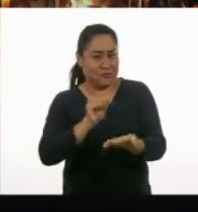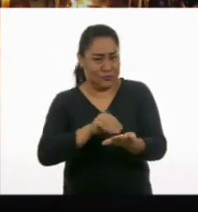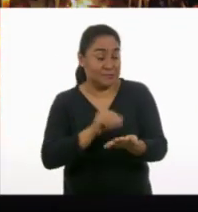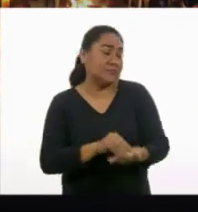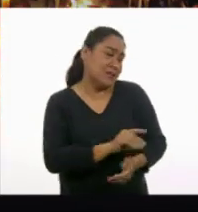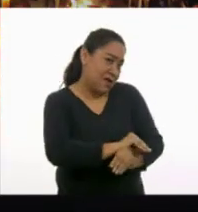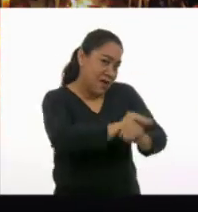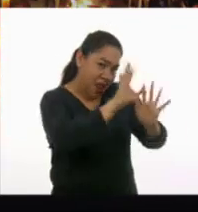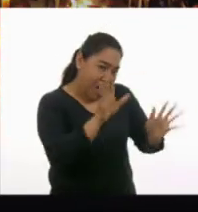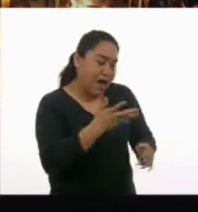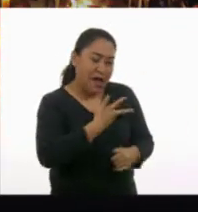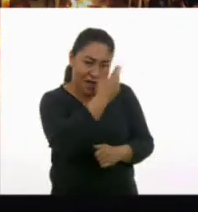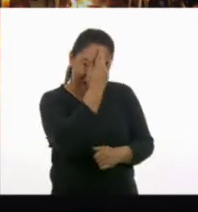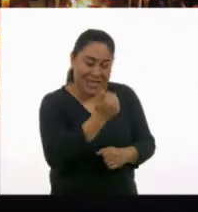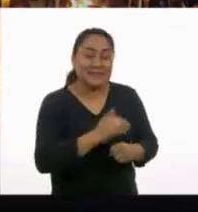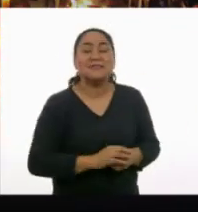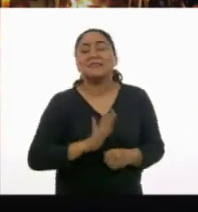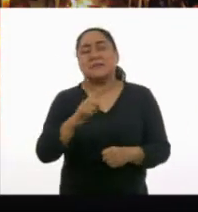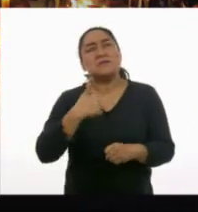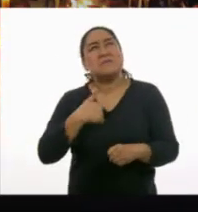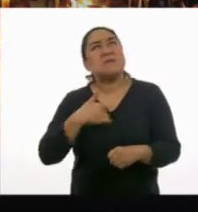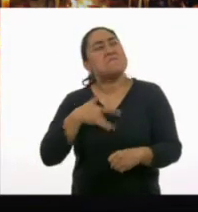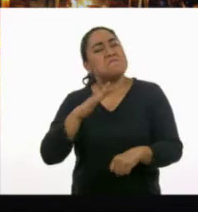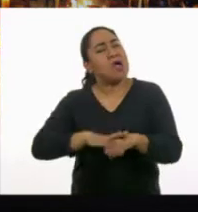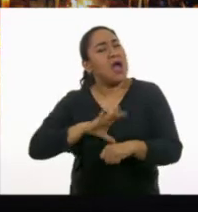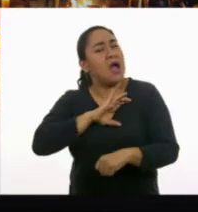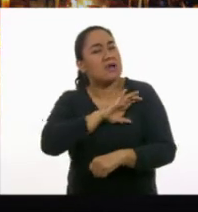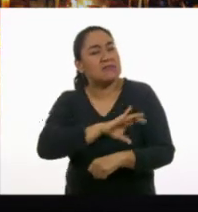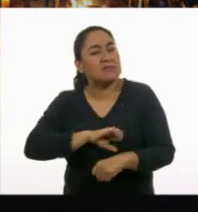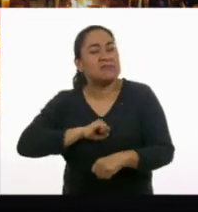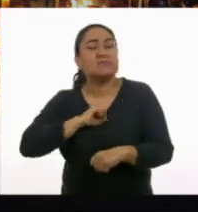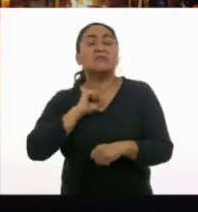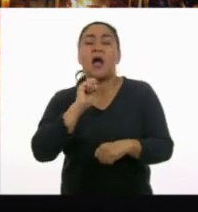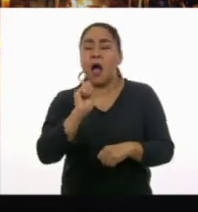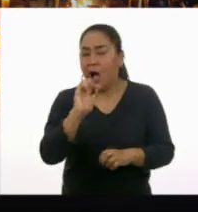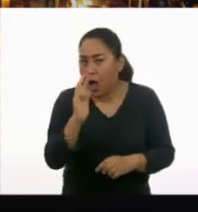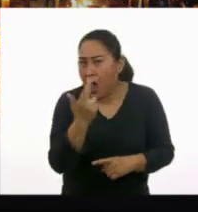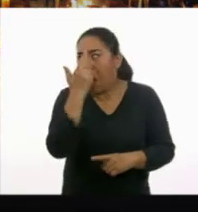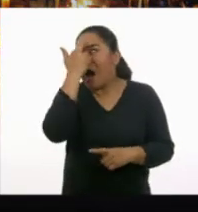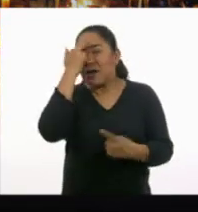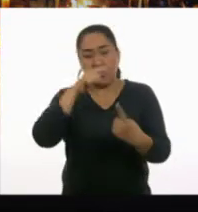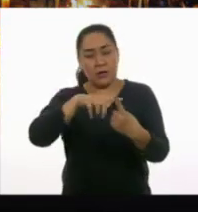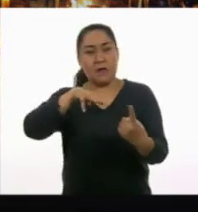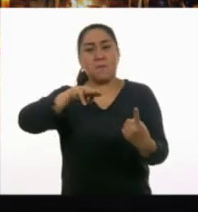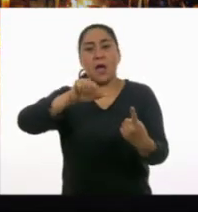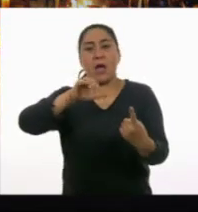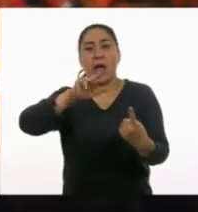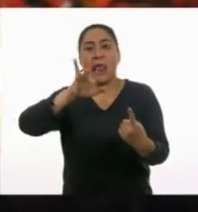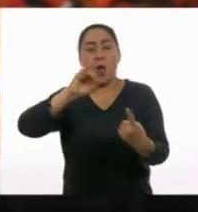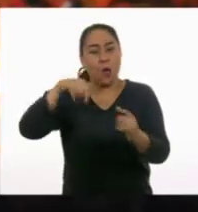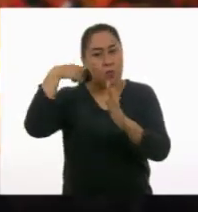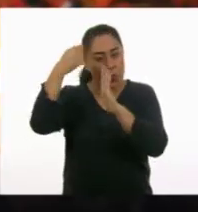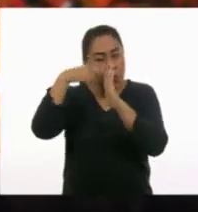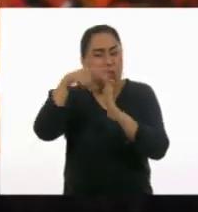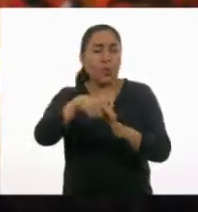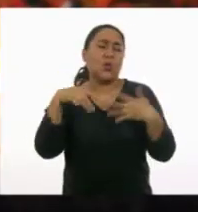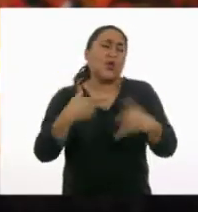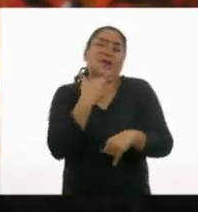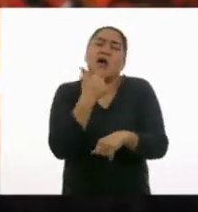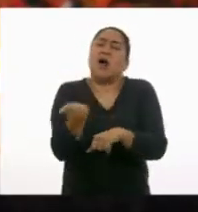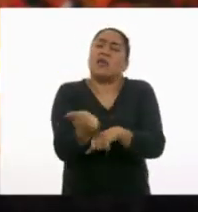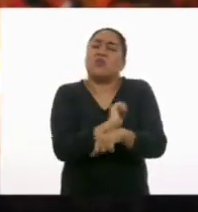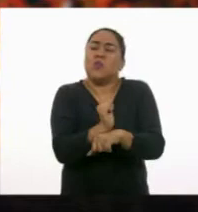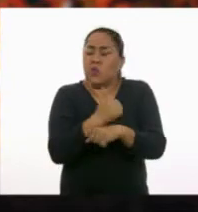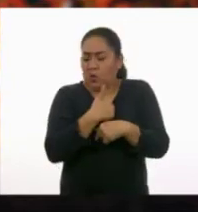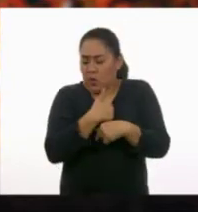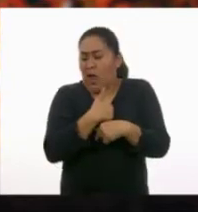que sí. Sí. Sí. Ay, pues a mí la parte que más me gustó fue en donde recordábamos a Macario. Porque ay, qué cosa, ay, qué actor, ay, yo me